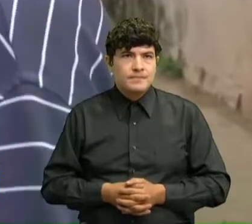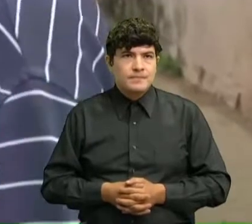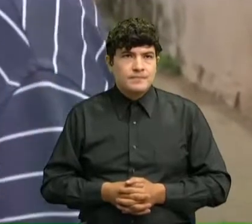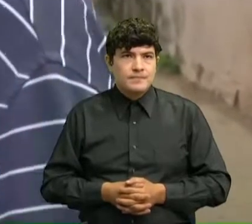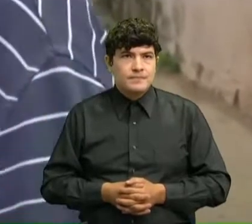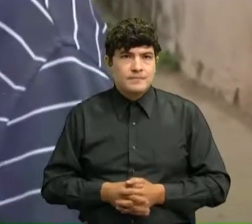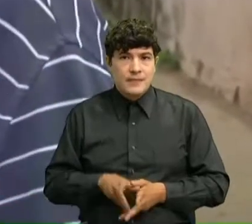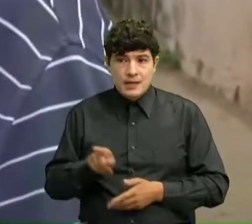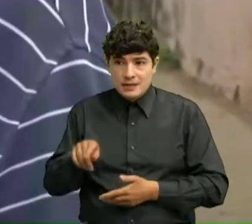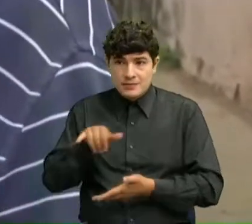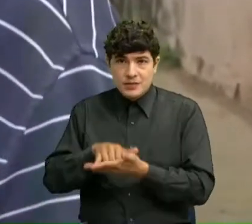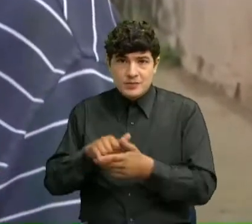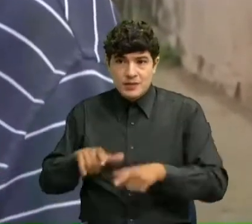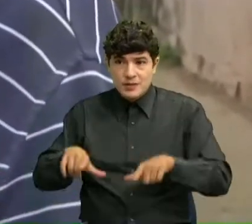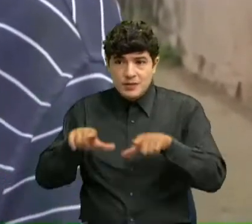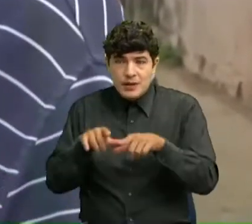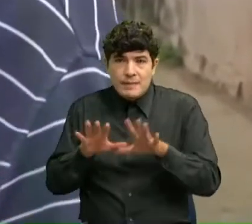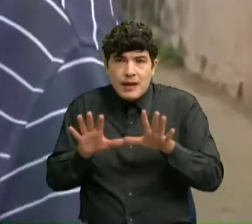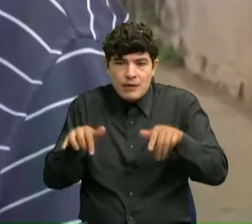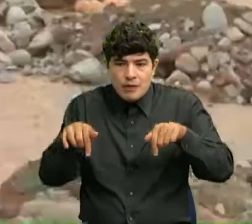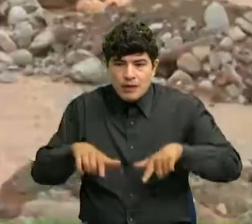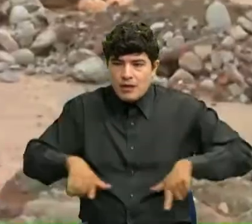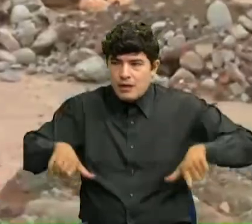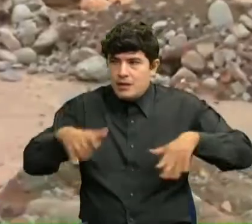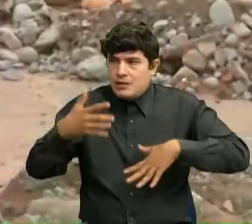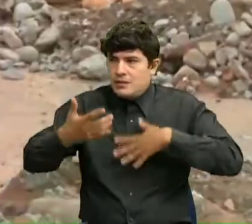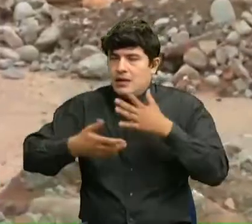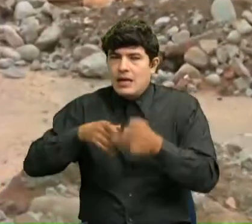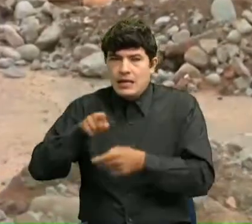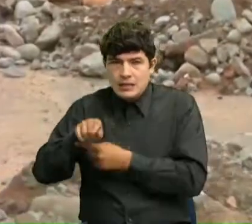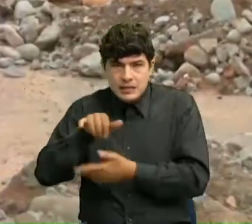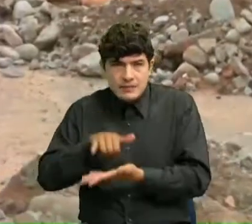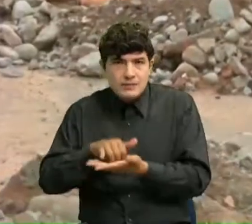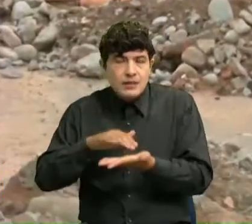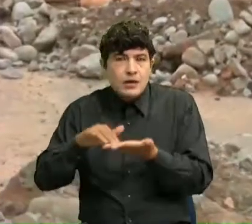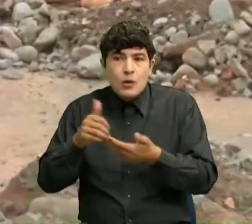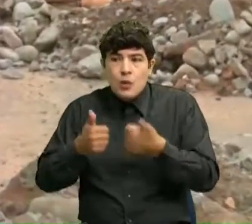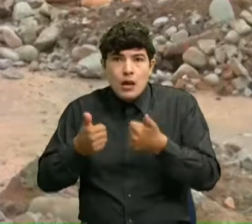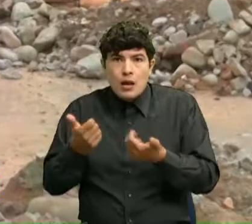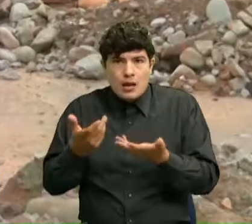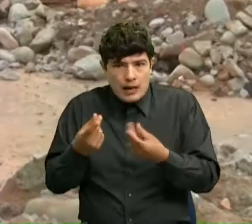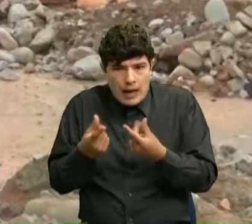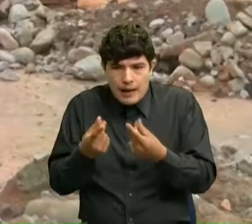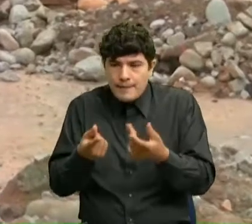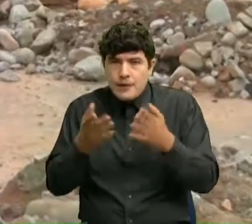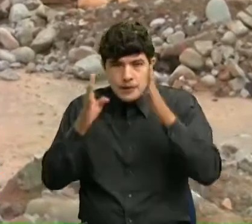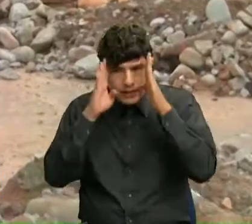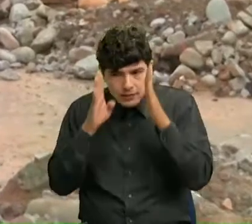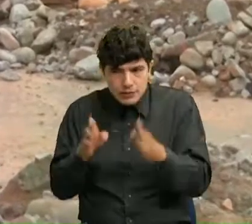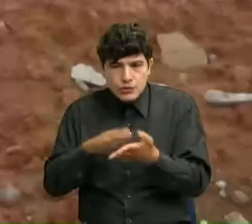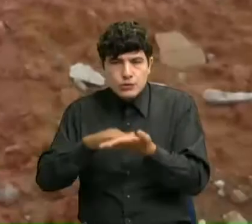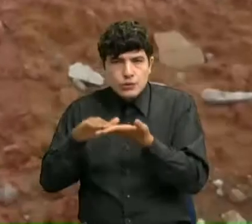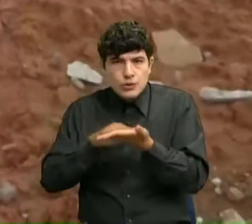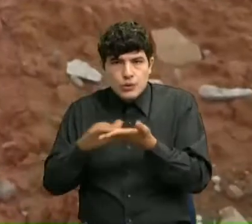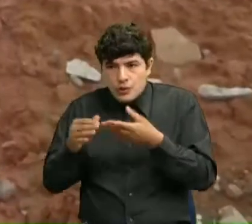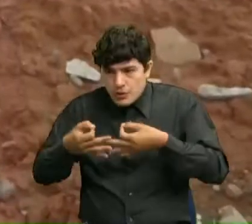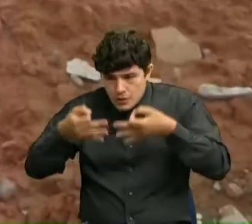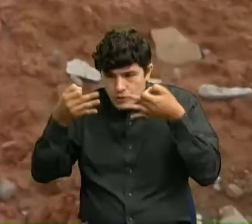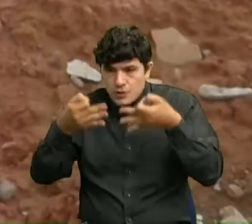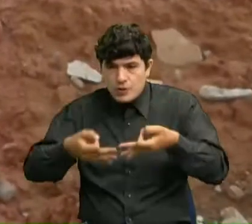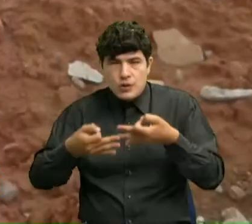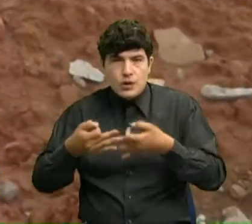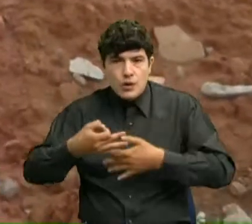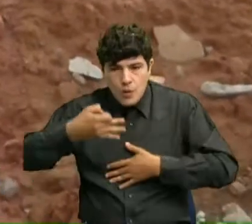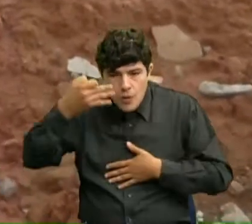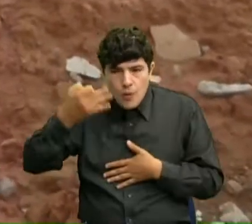de estar parado aquí y entonces esas las soluciones que se pongan las pilas y